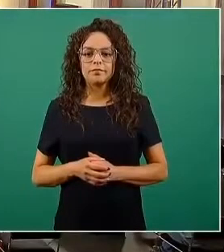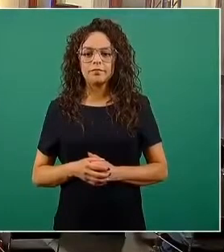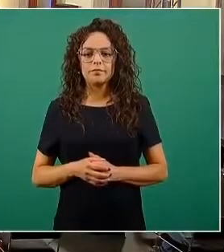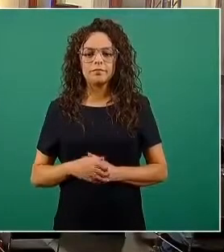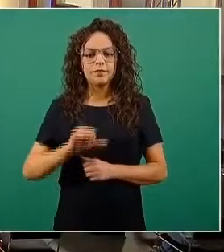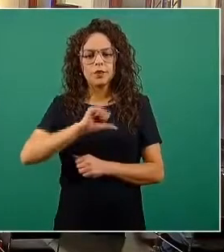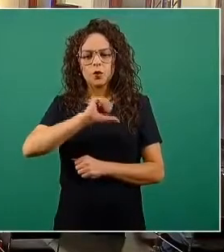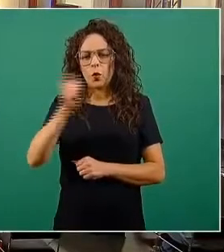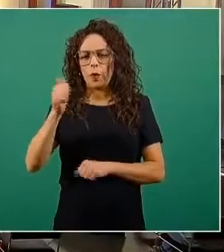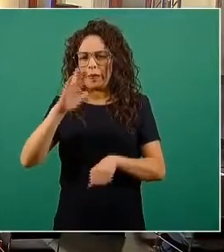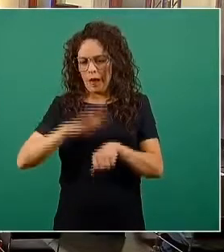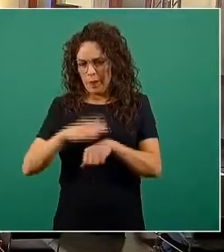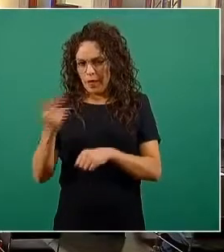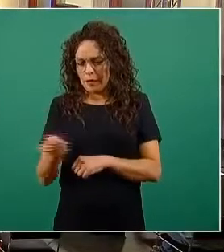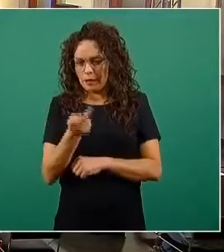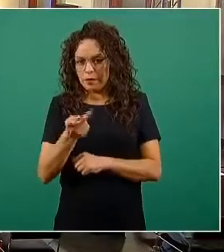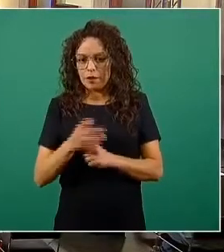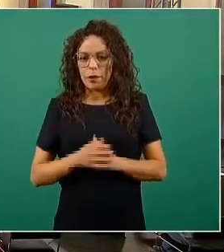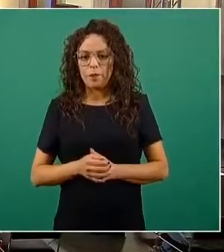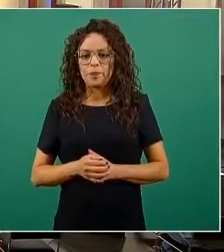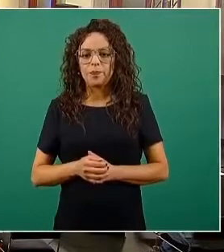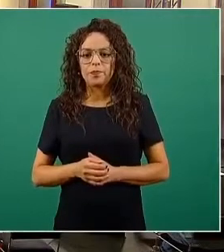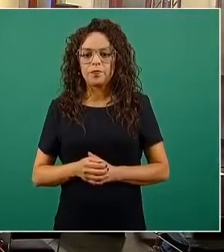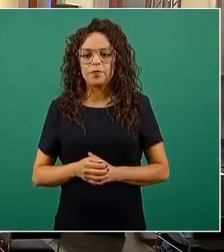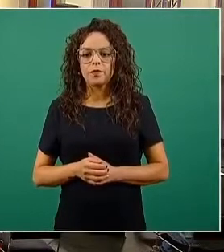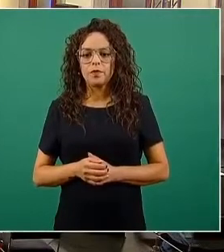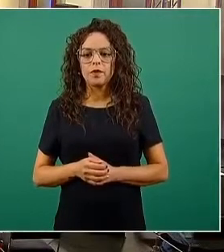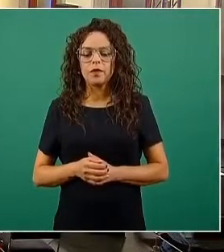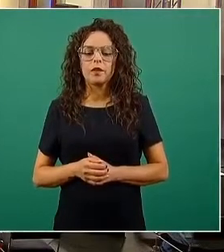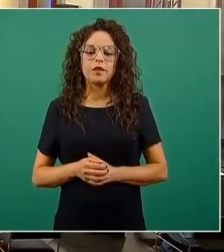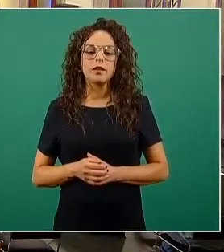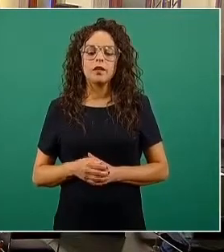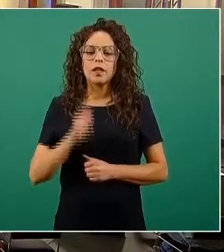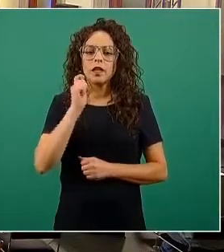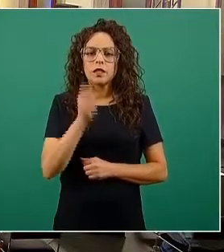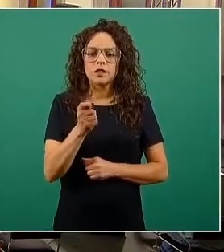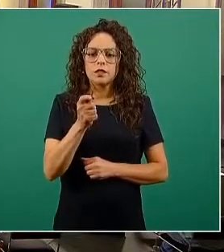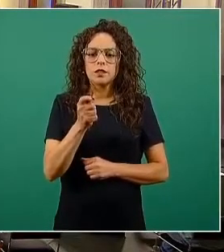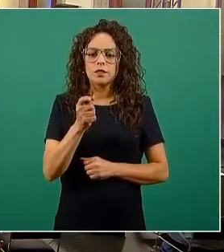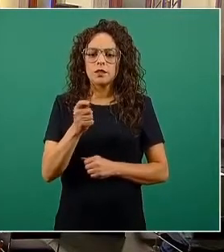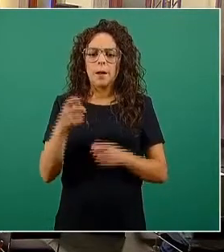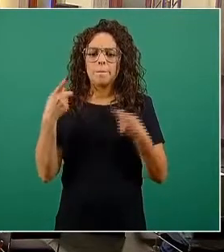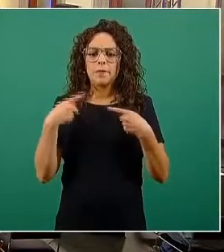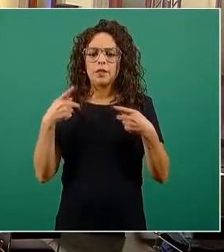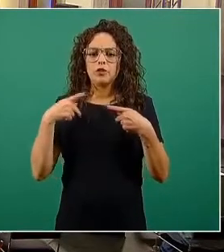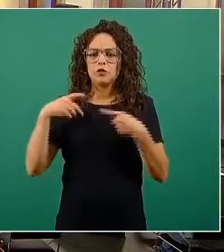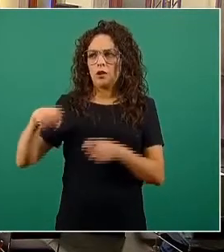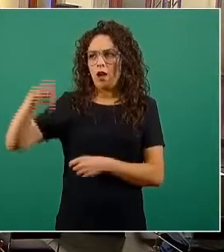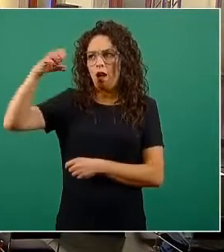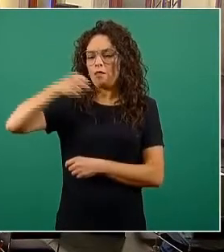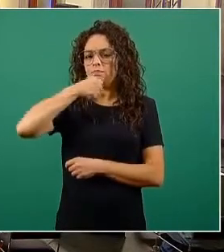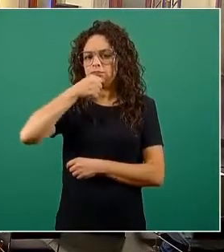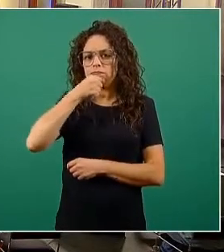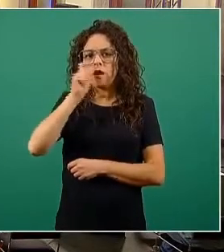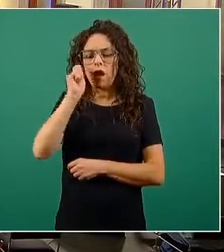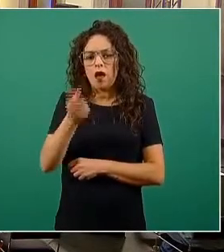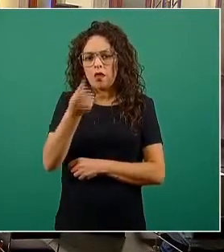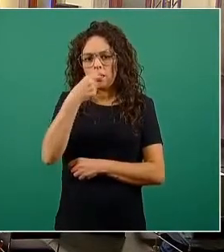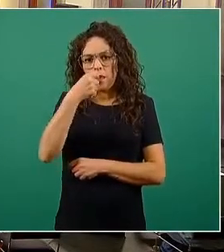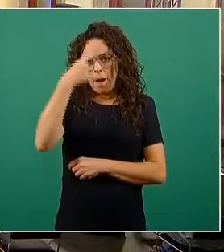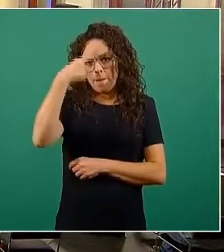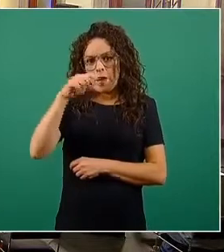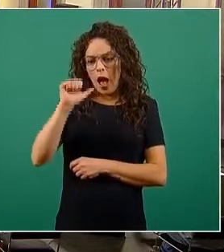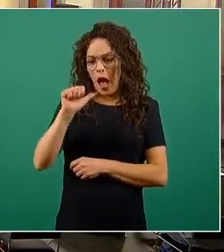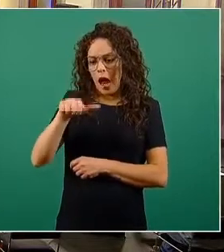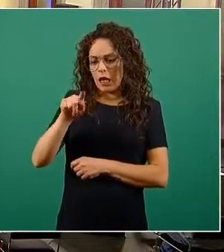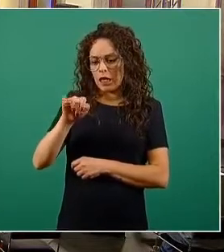Otra pregunta también me hicieron respecto a las personas adultos anticoagulados, ¿cómo sería la